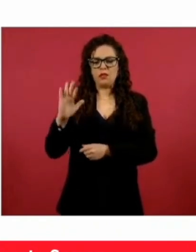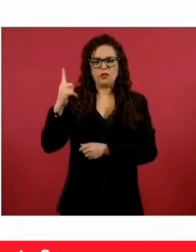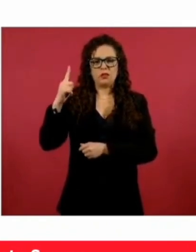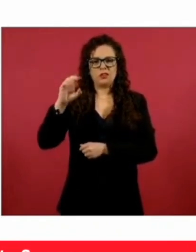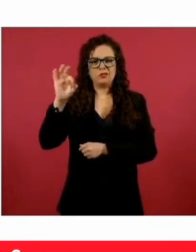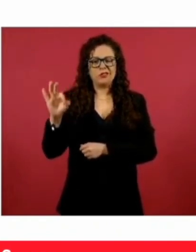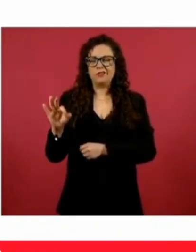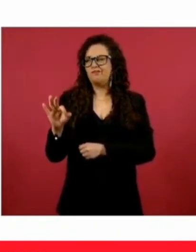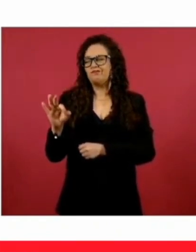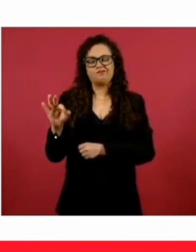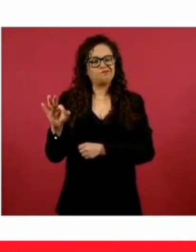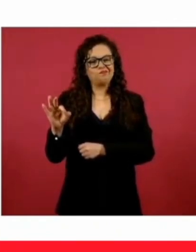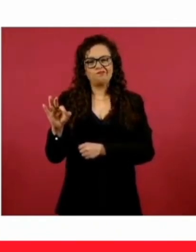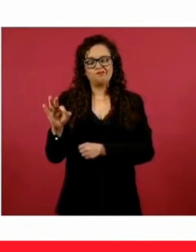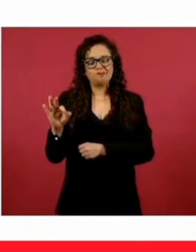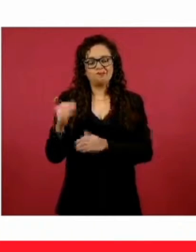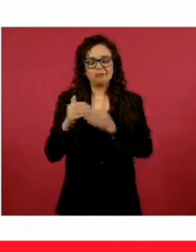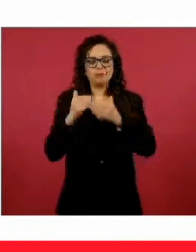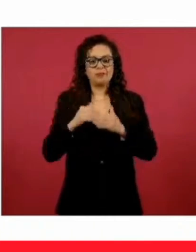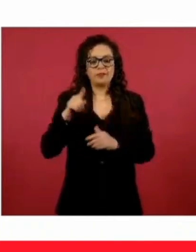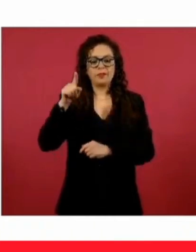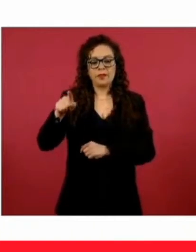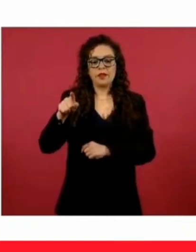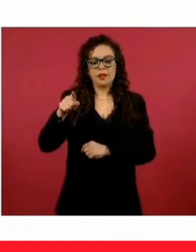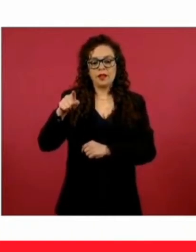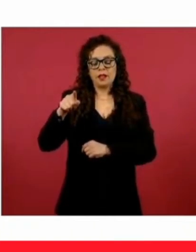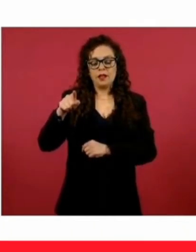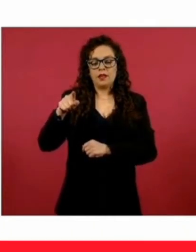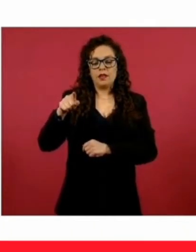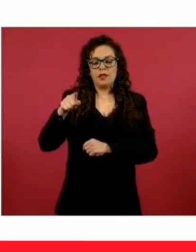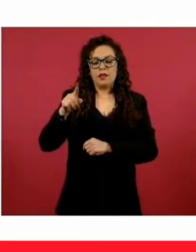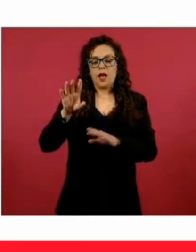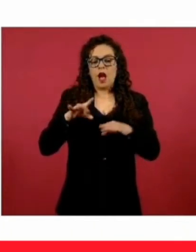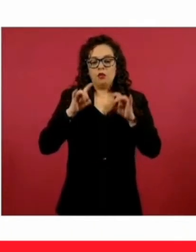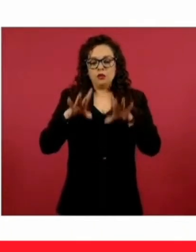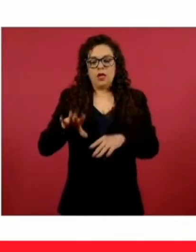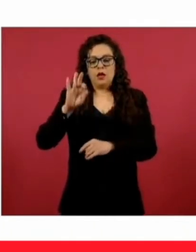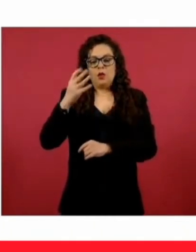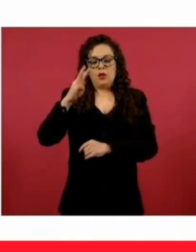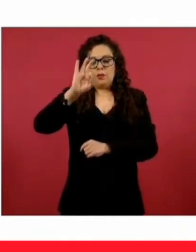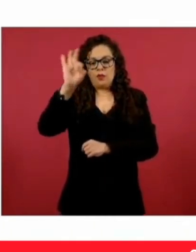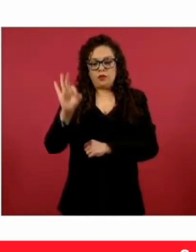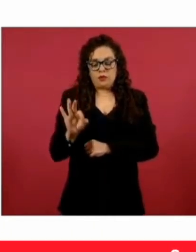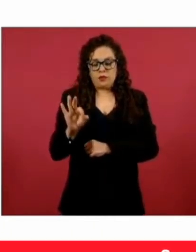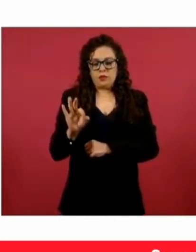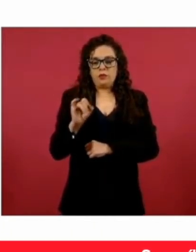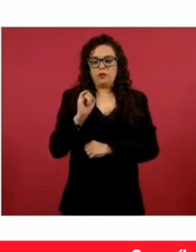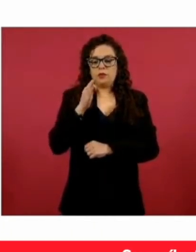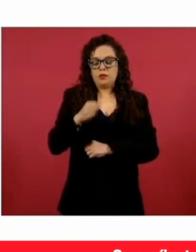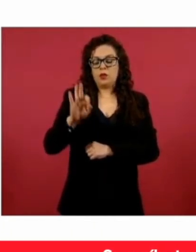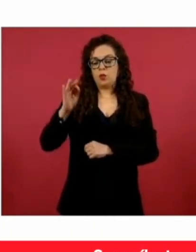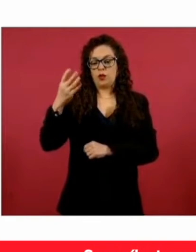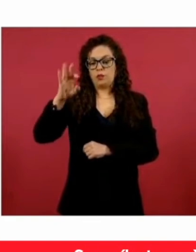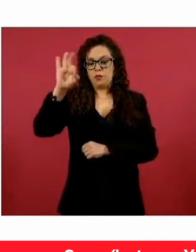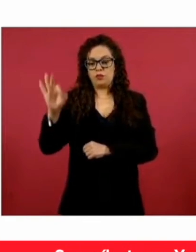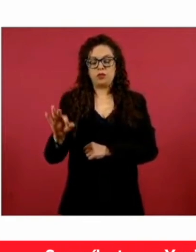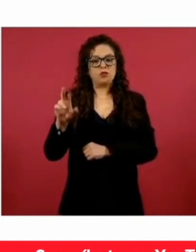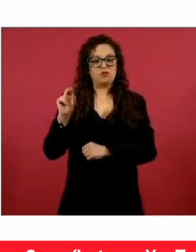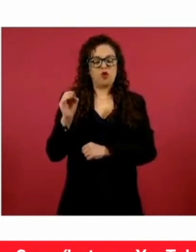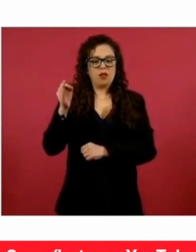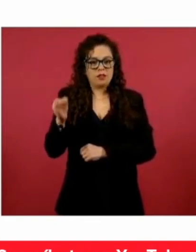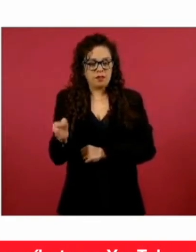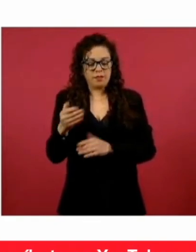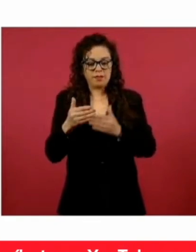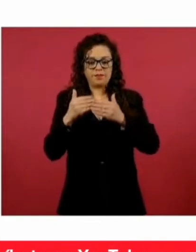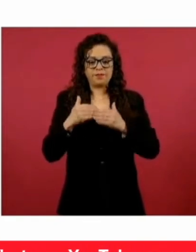rechazo. Anthony Albanese de Australia, el 44% de aceptación y 44% de rechazo.